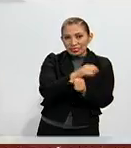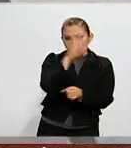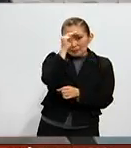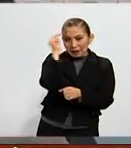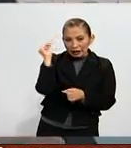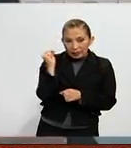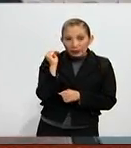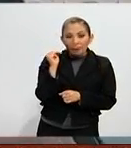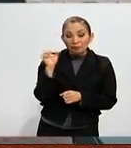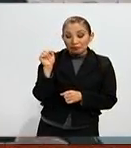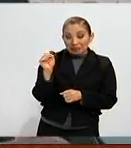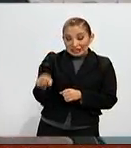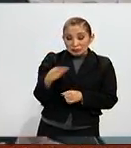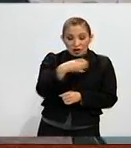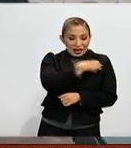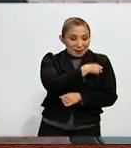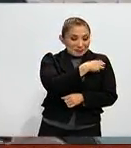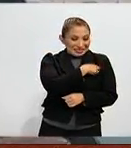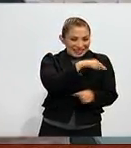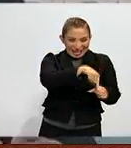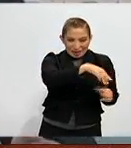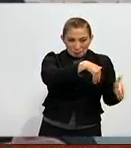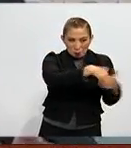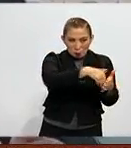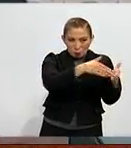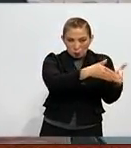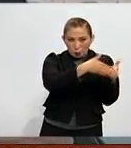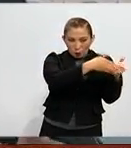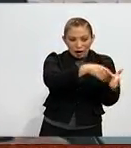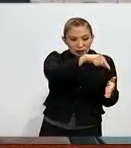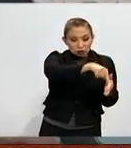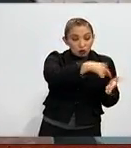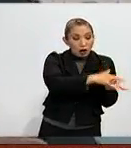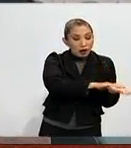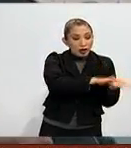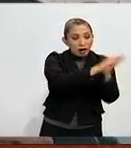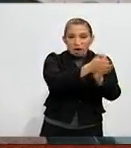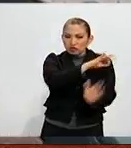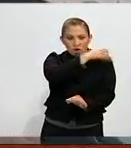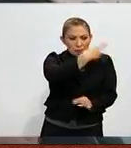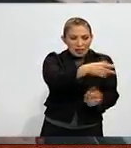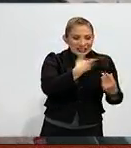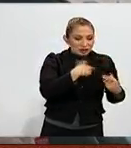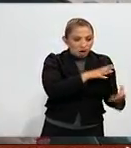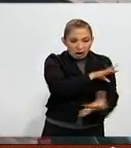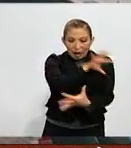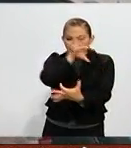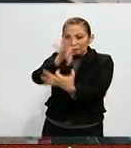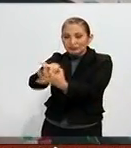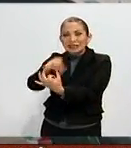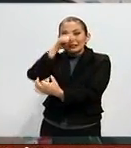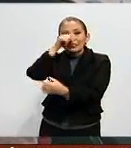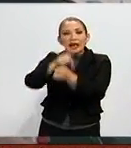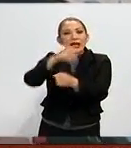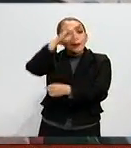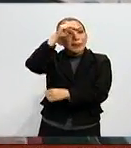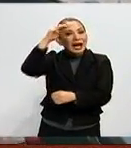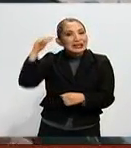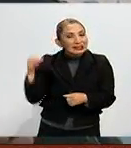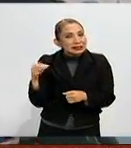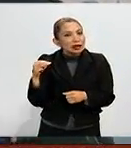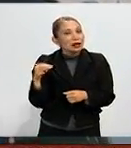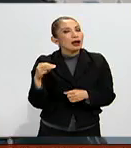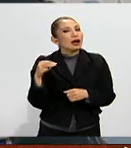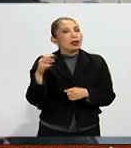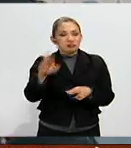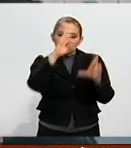Marina. Los mismos capitanes de puerto que están ahorita en funciones pasarían con todo su personal a la Secretaría de Marina,